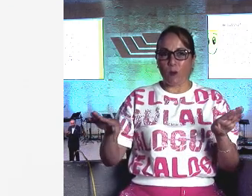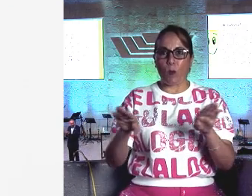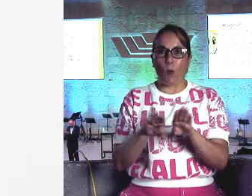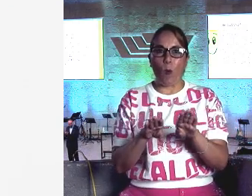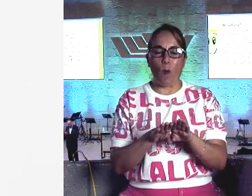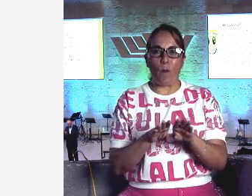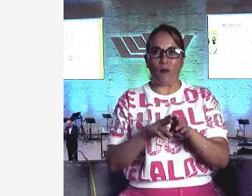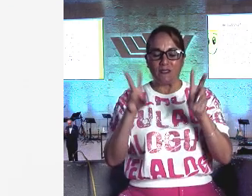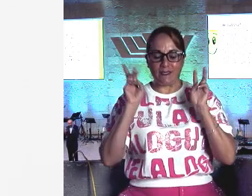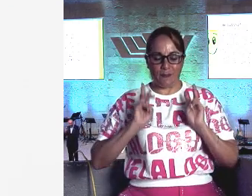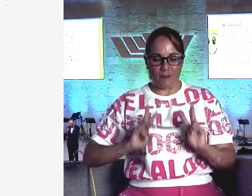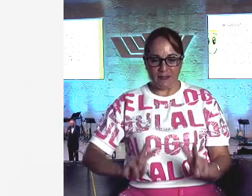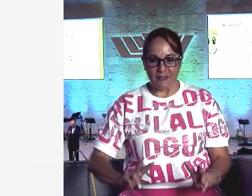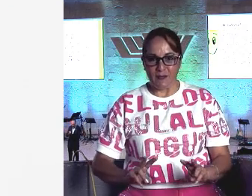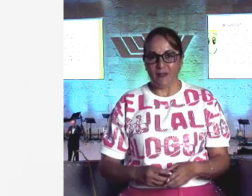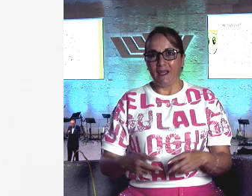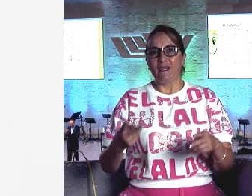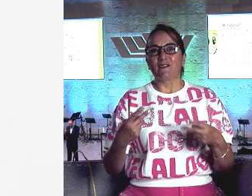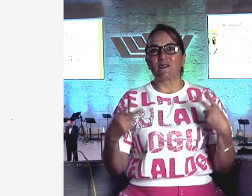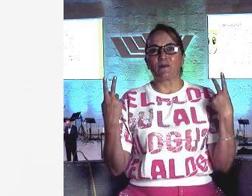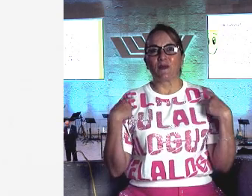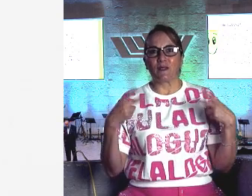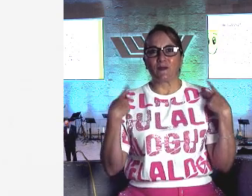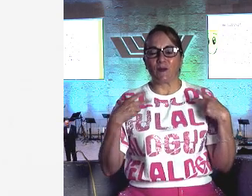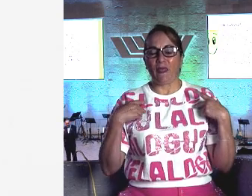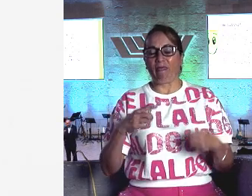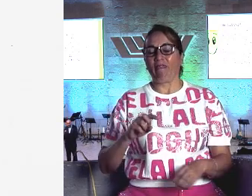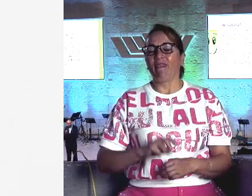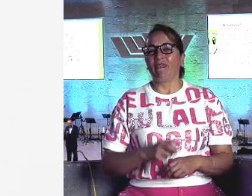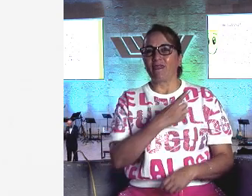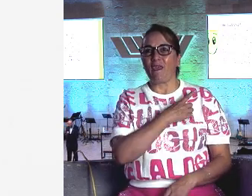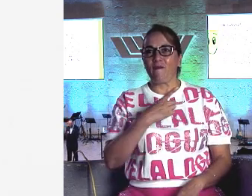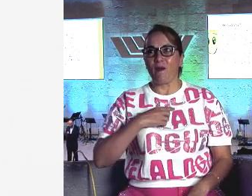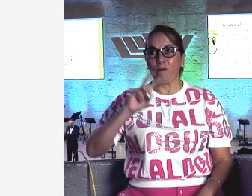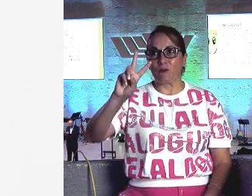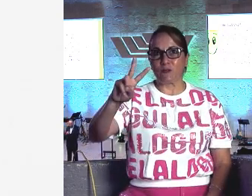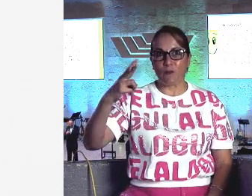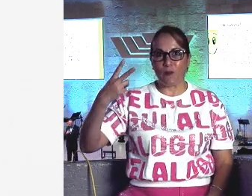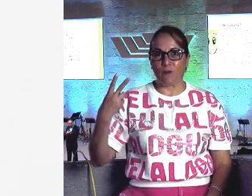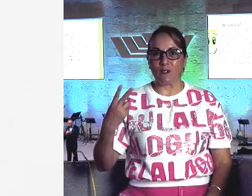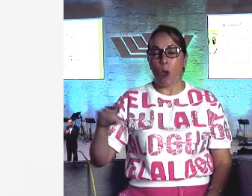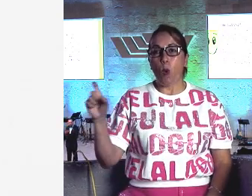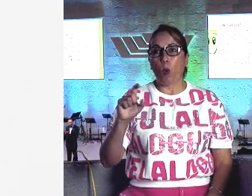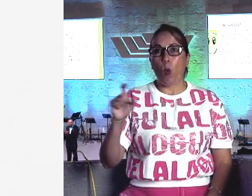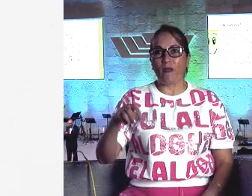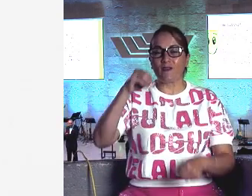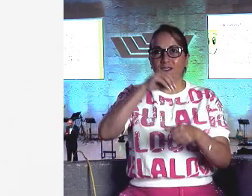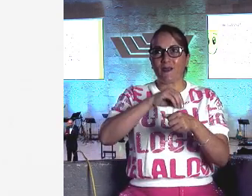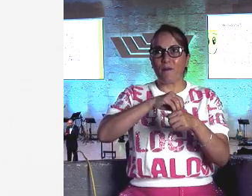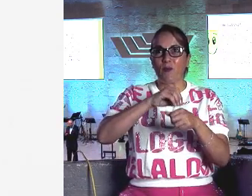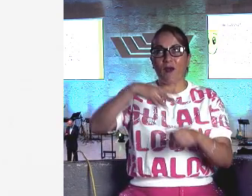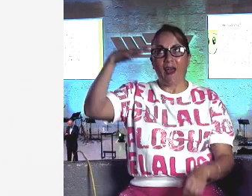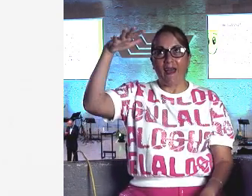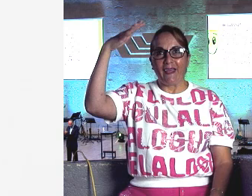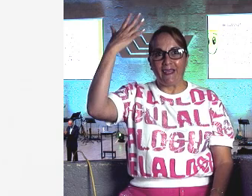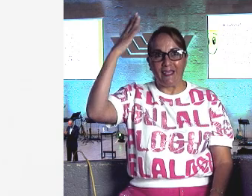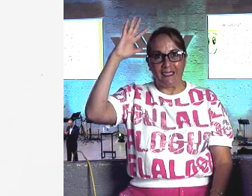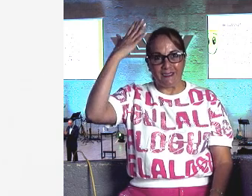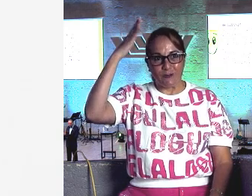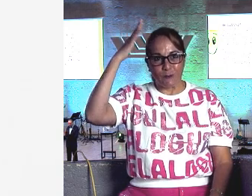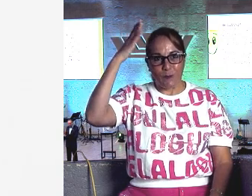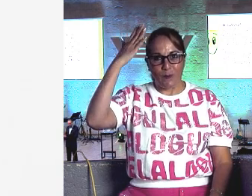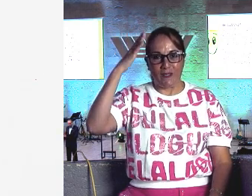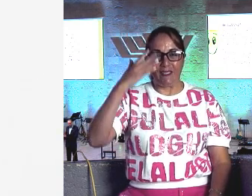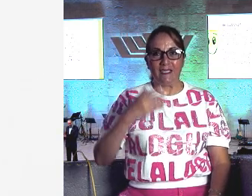el vestido de tu prójimo, deberás devolvérselo al ponerse el sol, porque ¿cómo podrá dormir si eso es lo único que